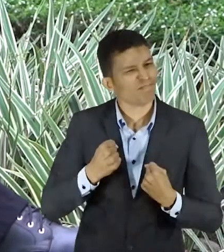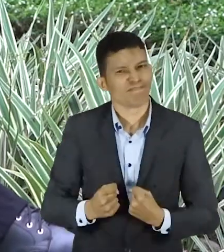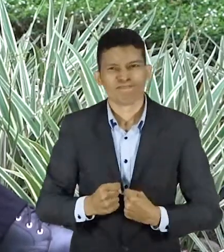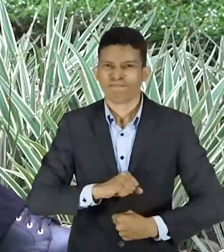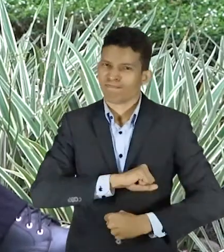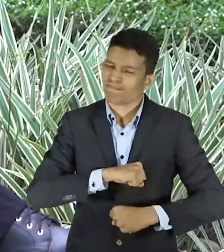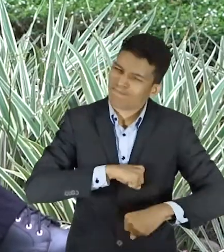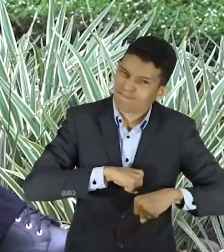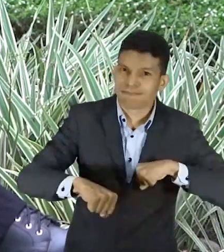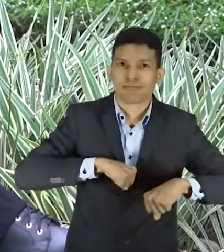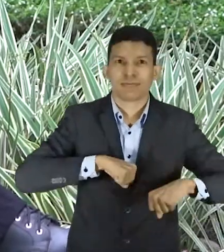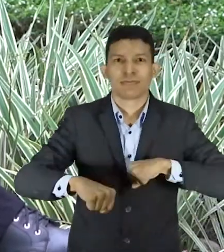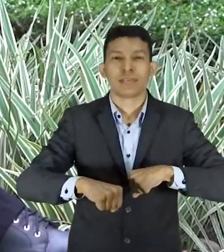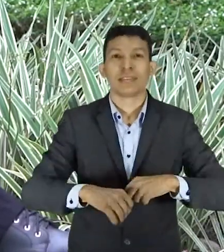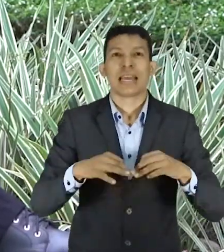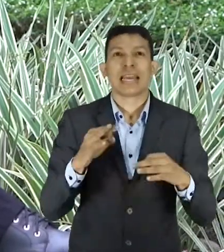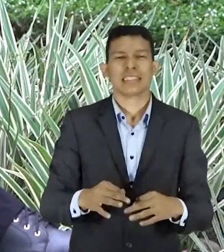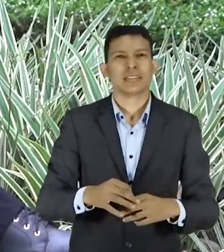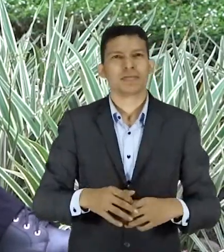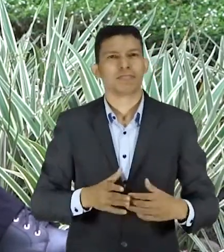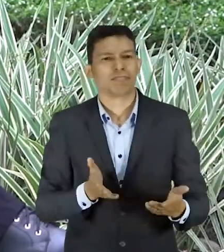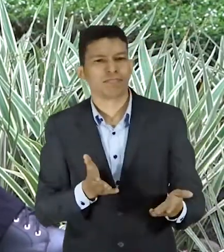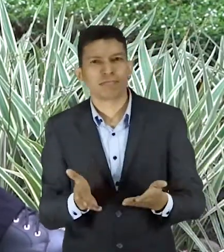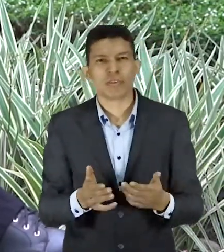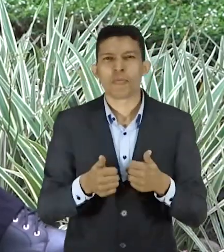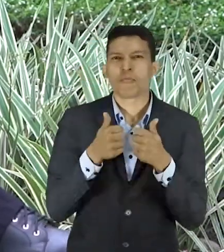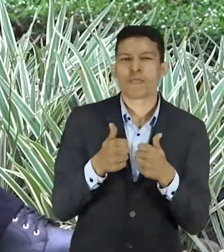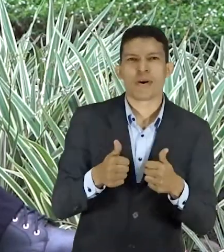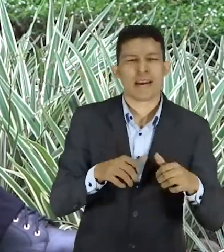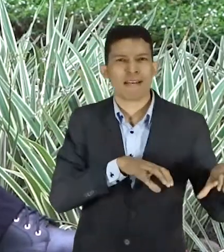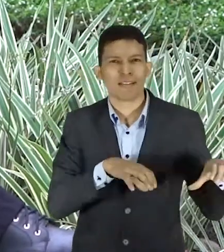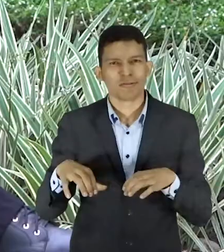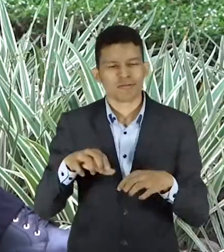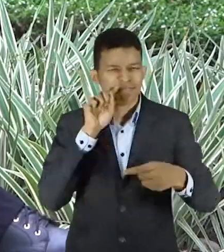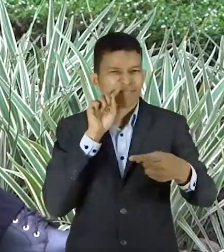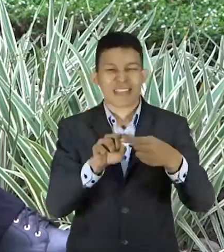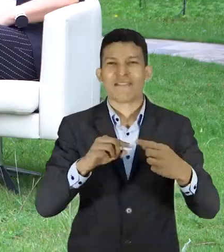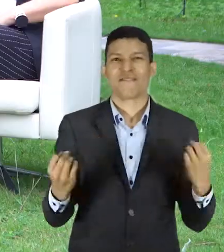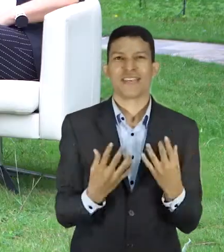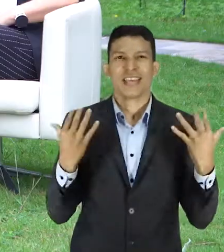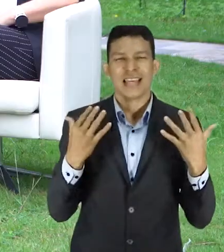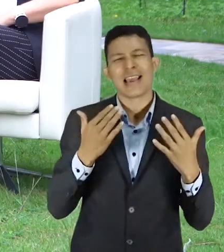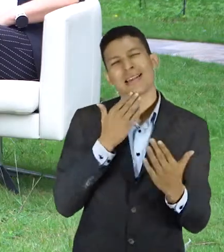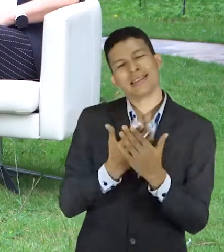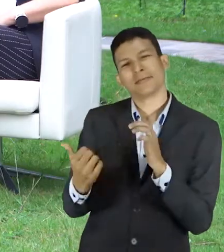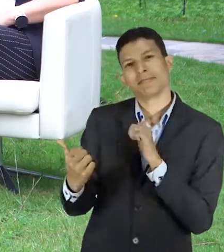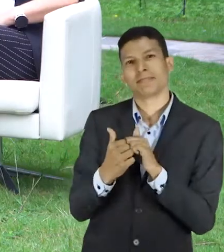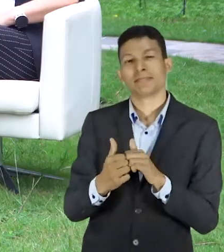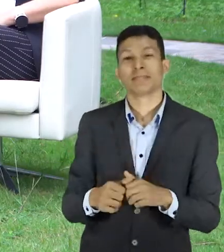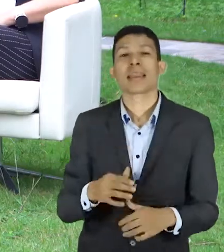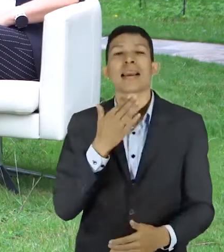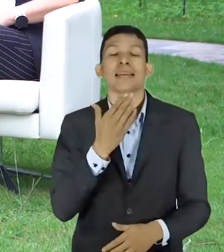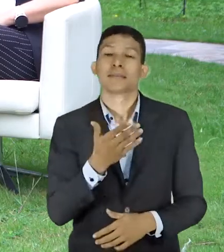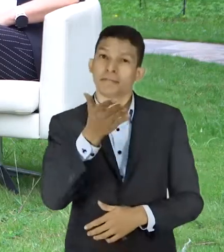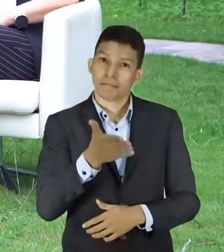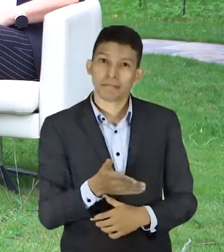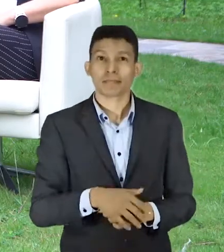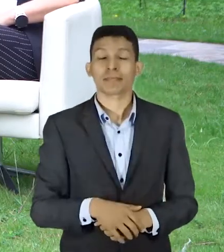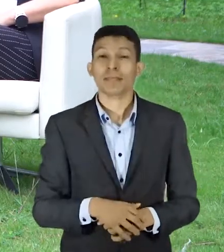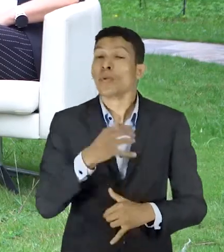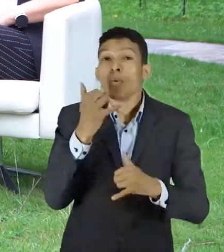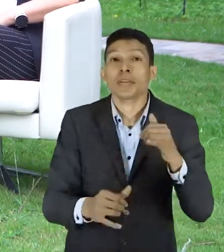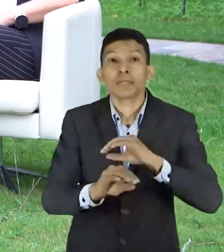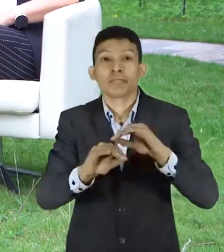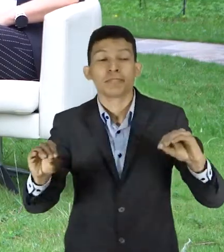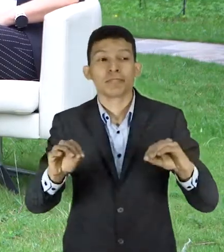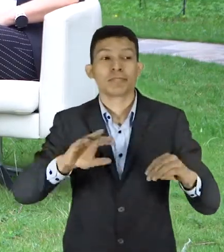ganas, pongamos ese entusiasmo y esa buena actitud hacia la vida. Muchas gracias por acompañarnos, No, María Clara. gracias a ti. Un